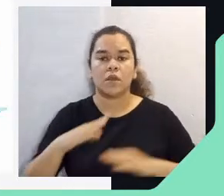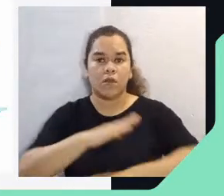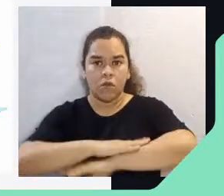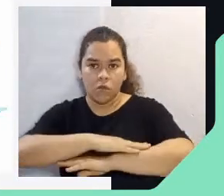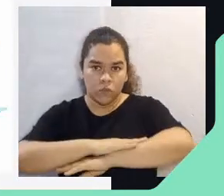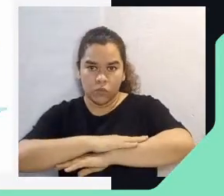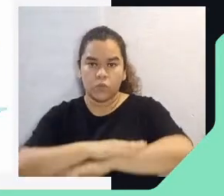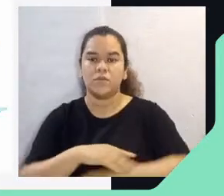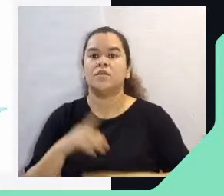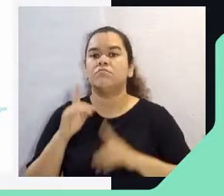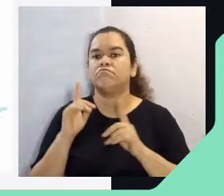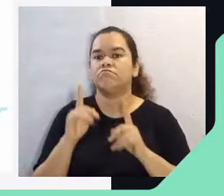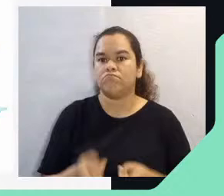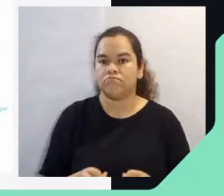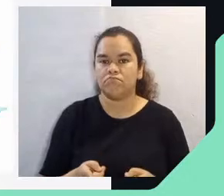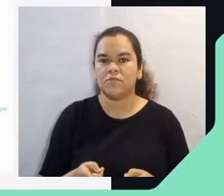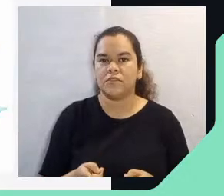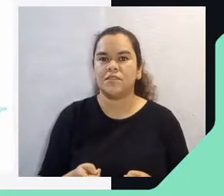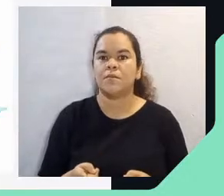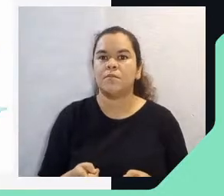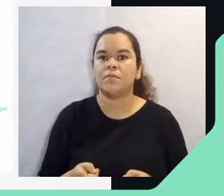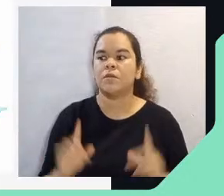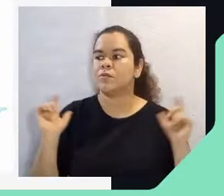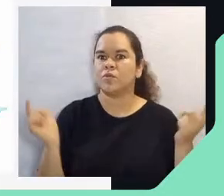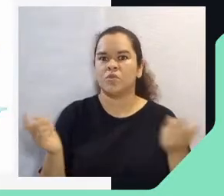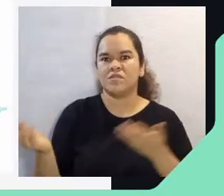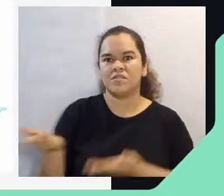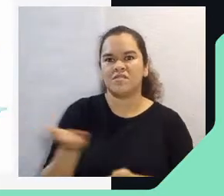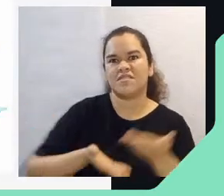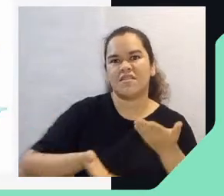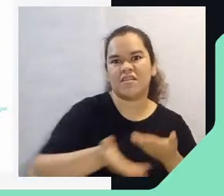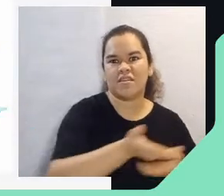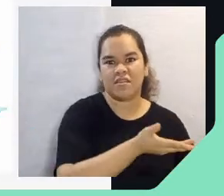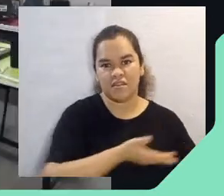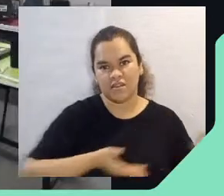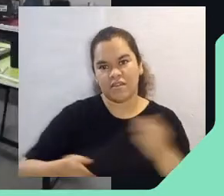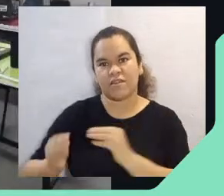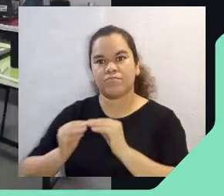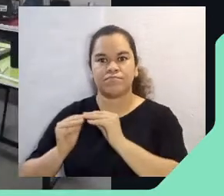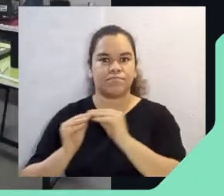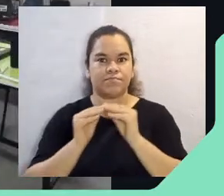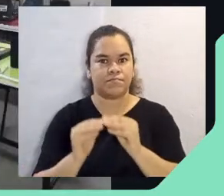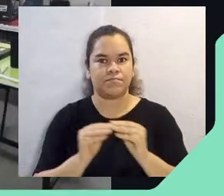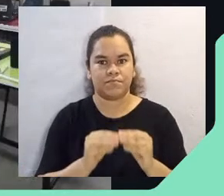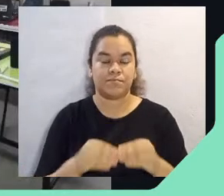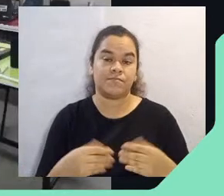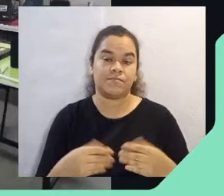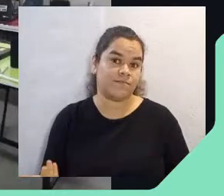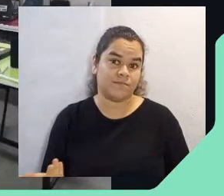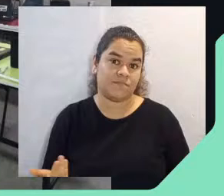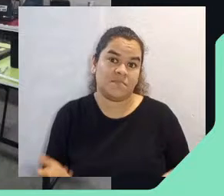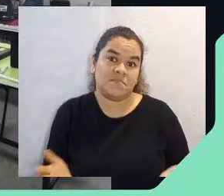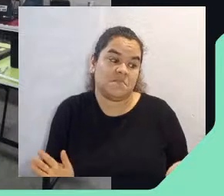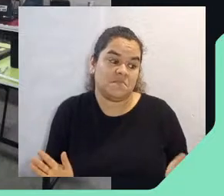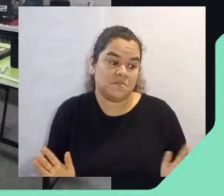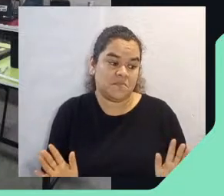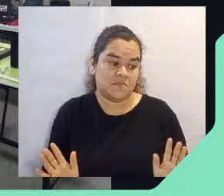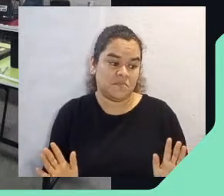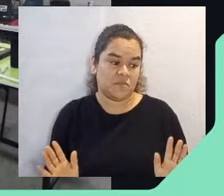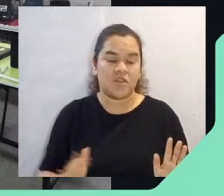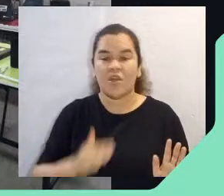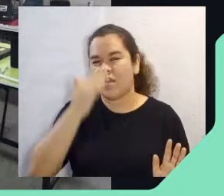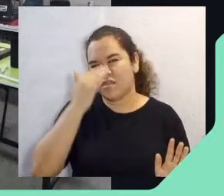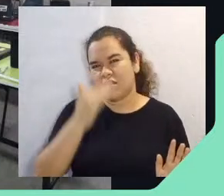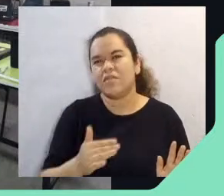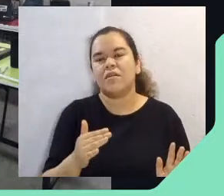todo, y la base de todo es sociabilizar, compartir con los compañeros. Y acá, bueno, nada más mostrarles nuestro espacio de